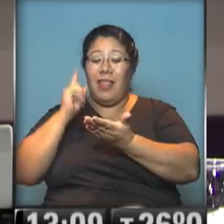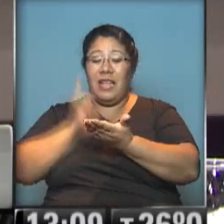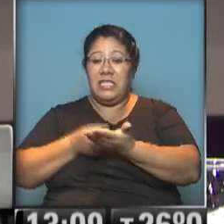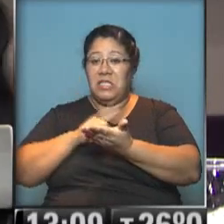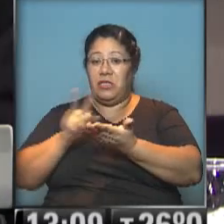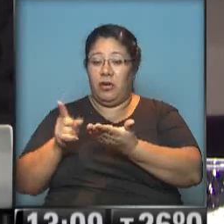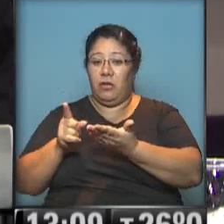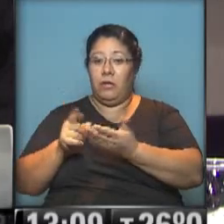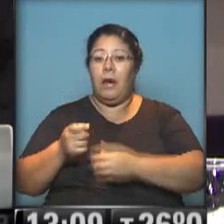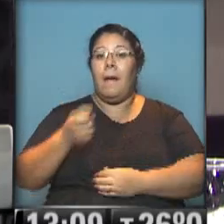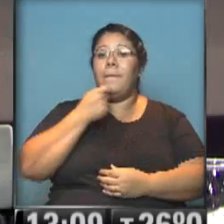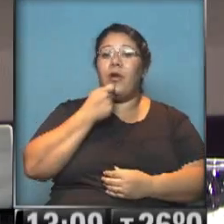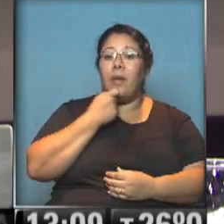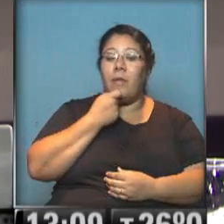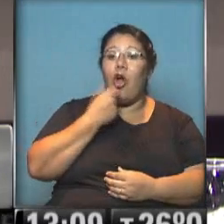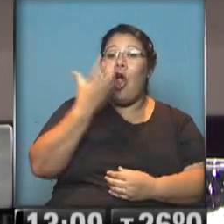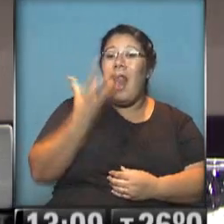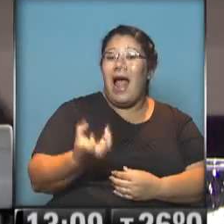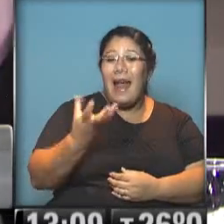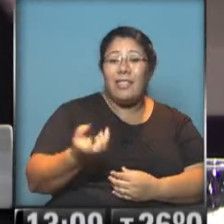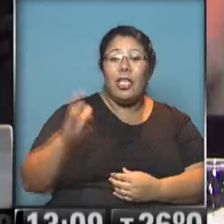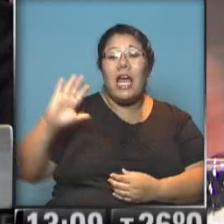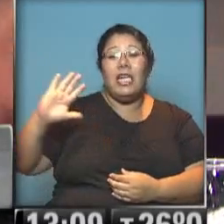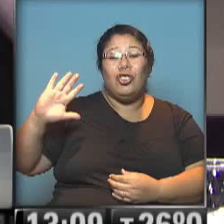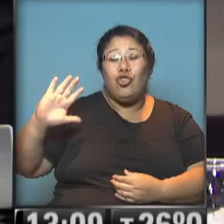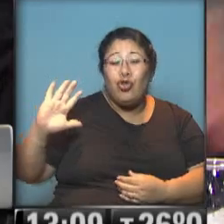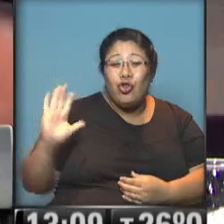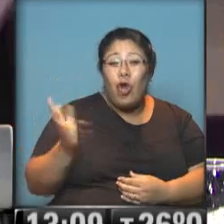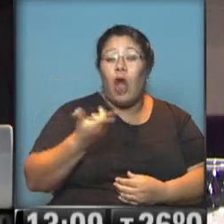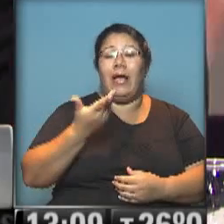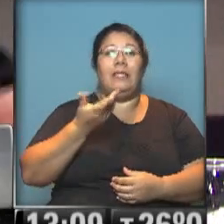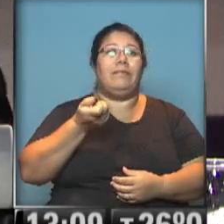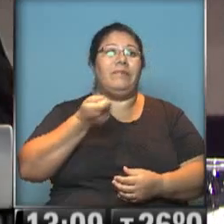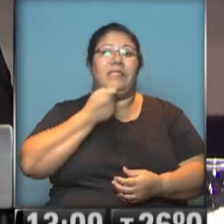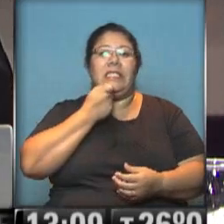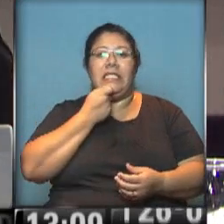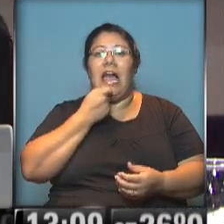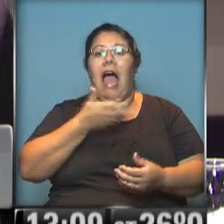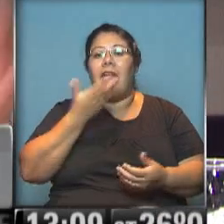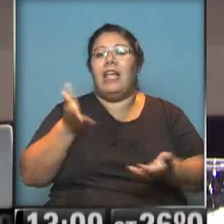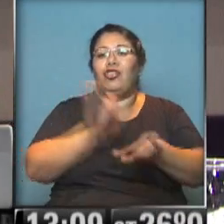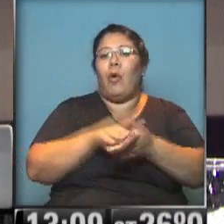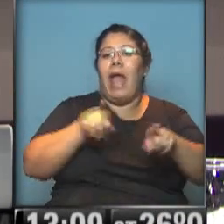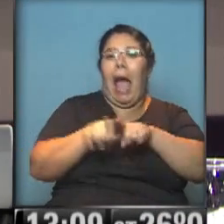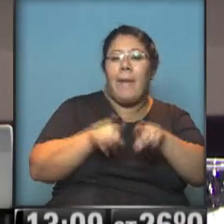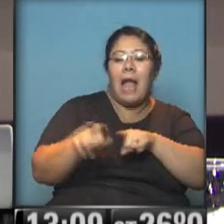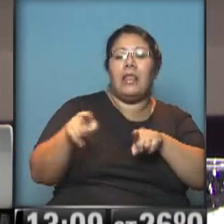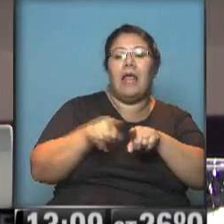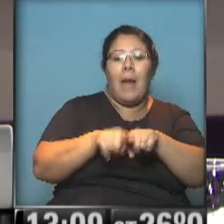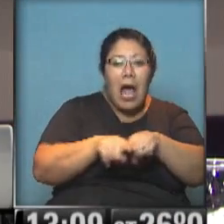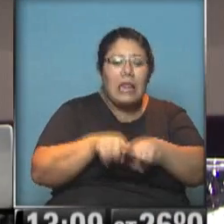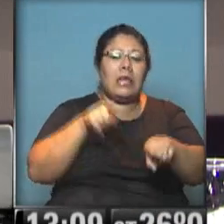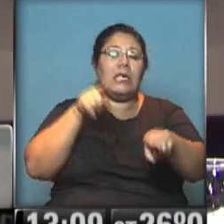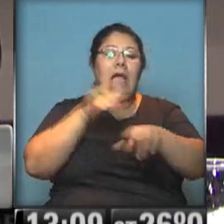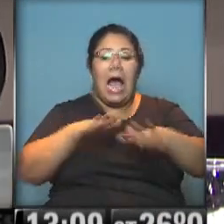había pedido por y chita por ejemplo que se desgraven todas las escuchas incluso las que hablan de los asados del fútbol de las amantes etcétera escuchas que había descartado